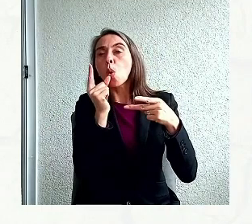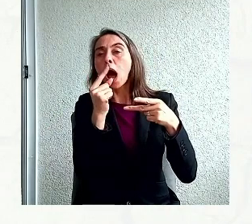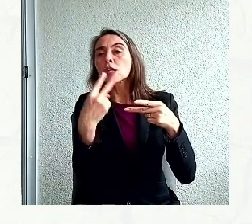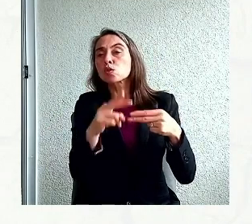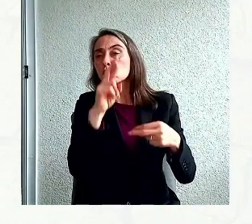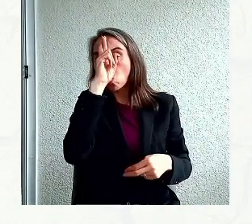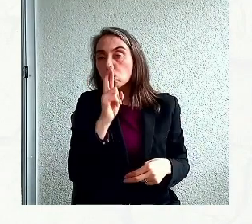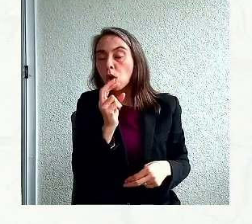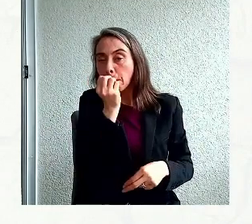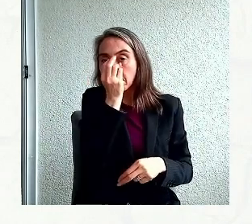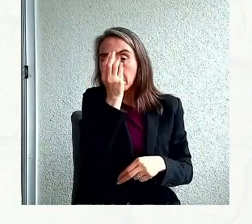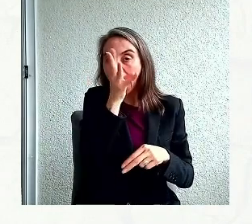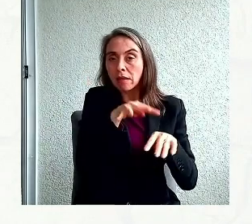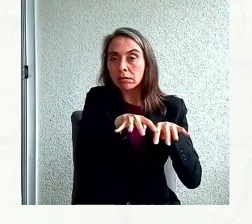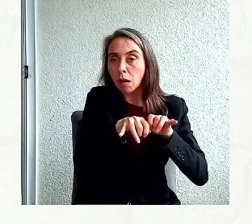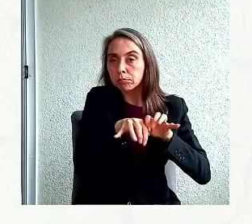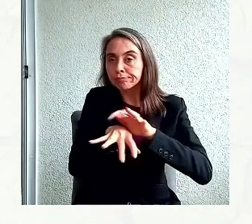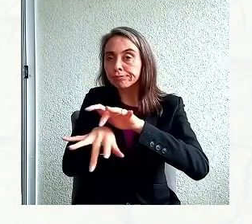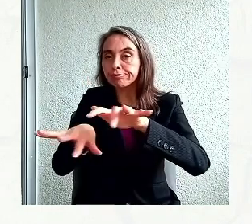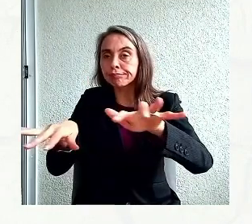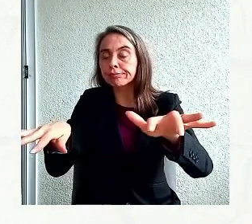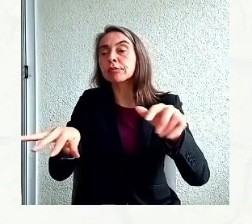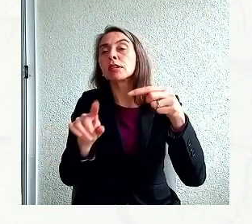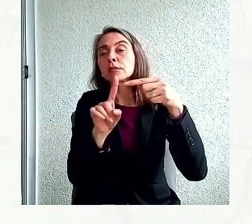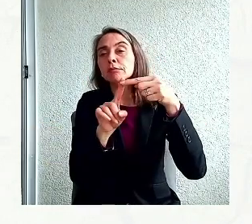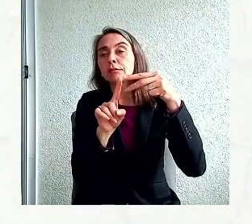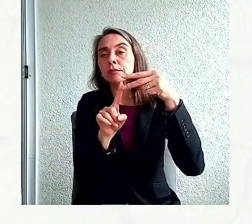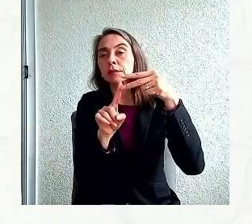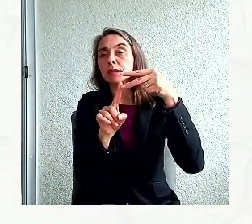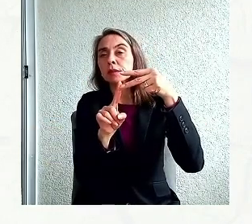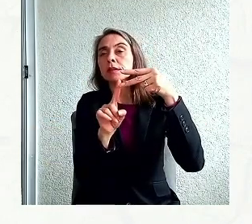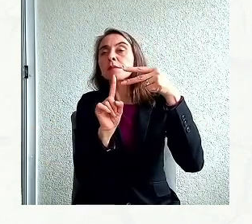pregunta que es importante también es si las especies que colonizan